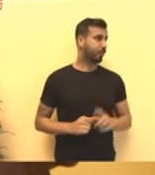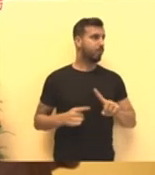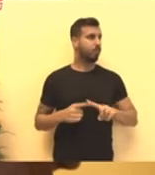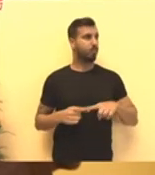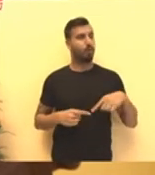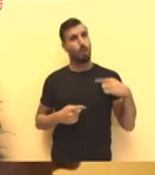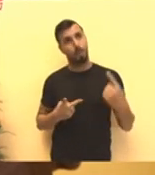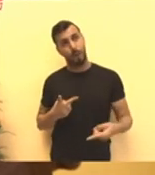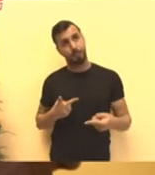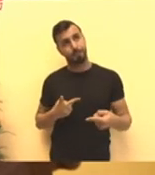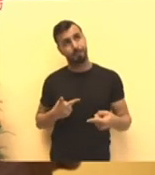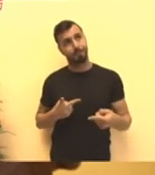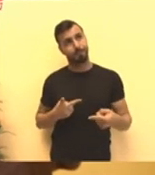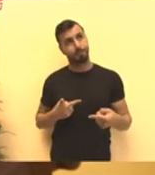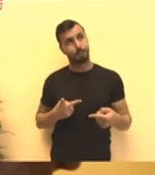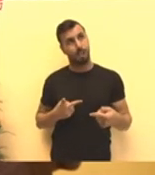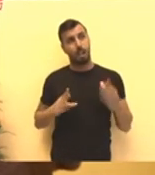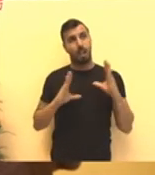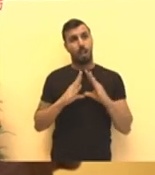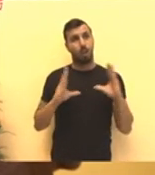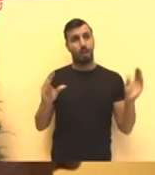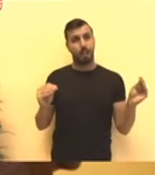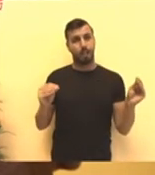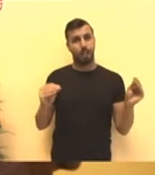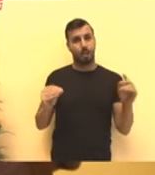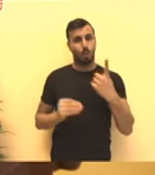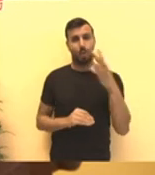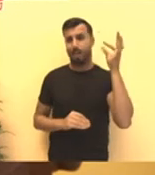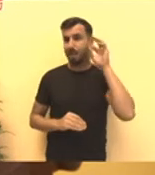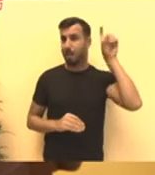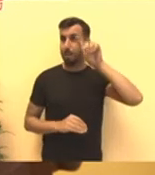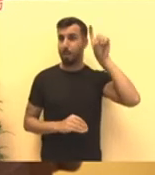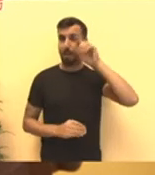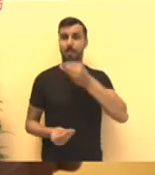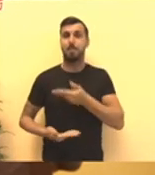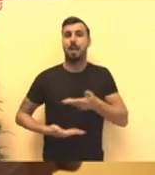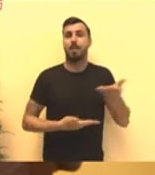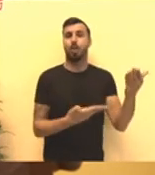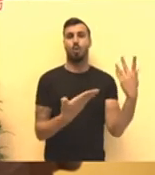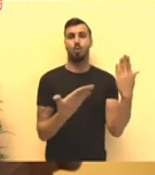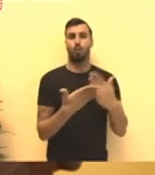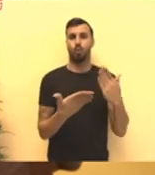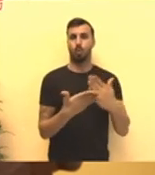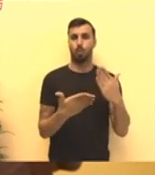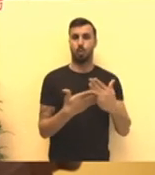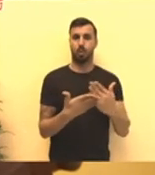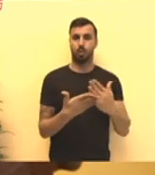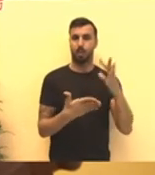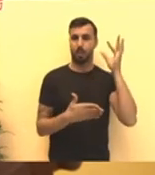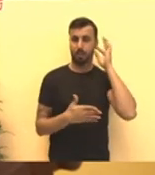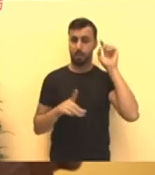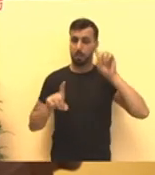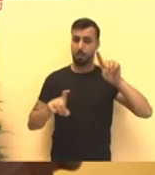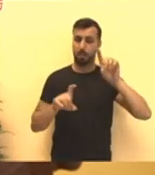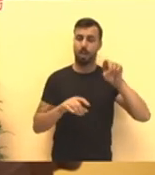Después, en la universidad, una profesora me invitó a un curso. Ella estaba dentro de un colectivo